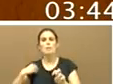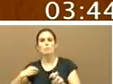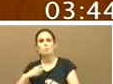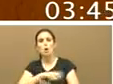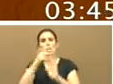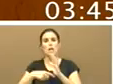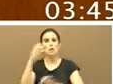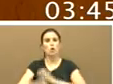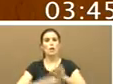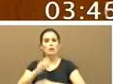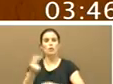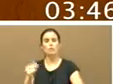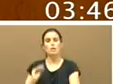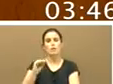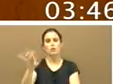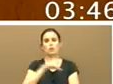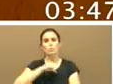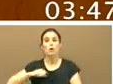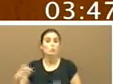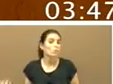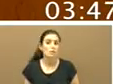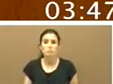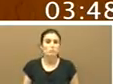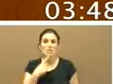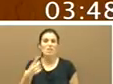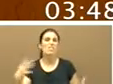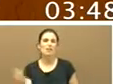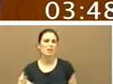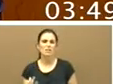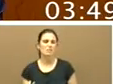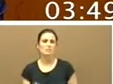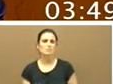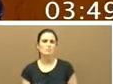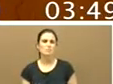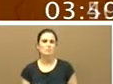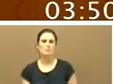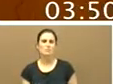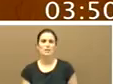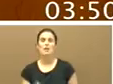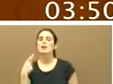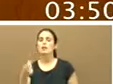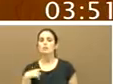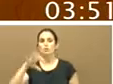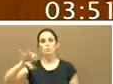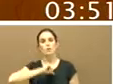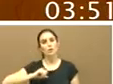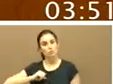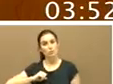Ley Orgánica de Financiación de Comunidades Autónomas, establece que las comunidades autónomas